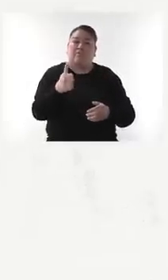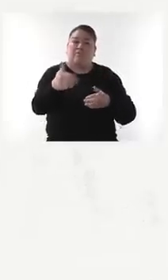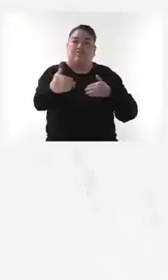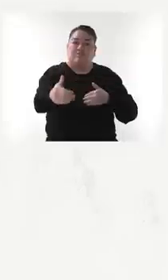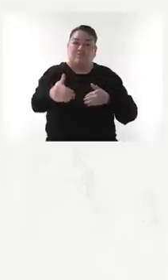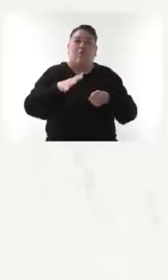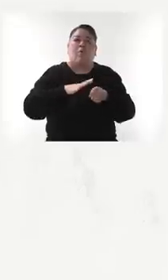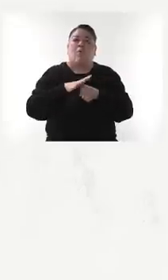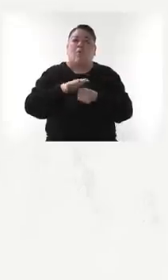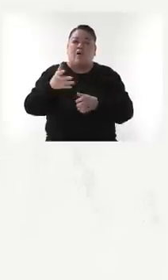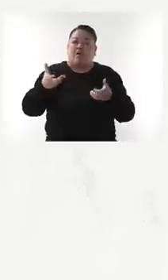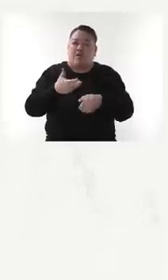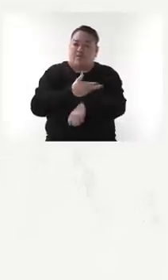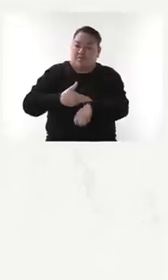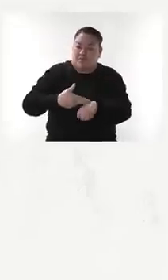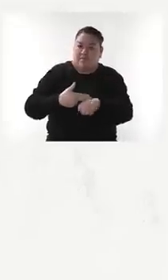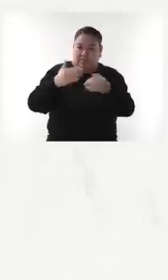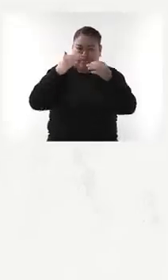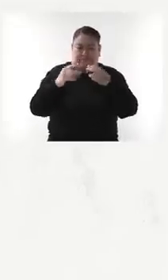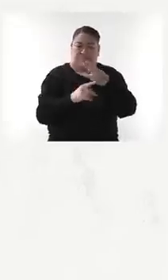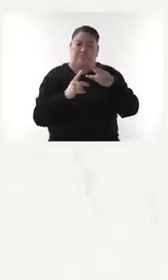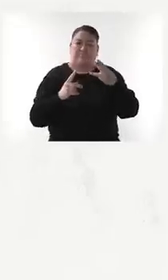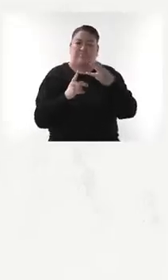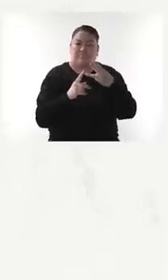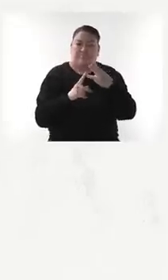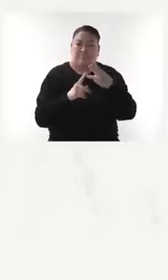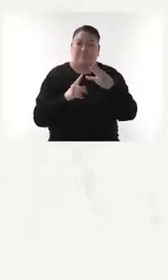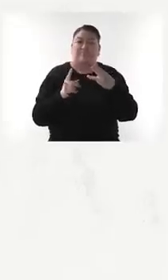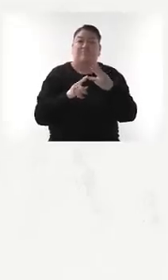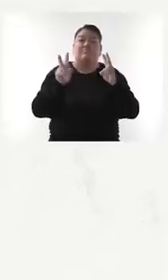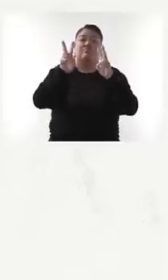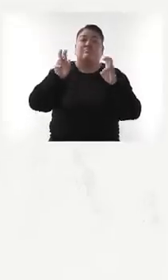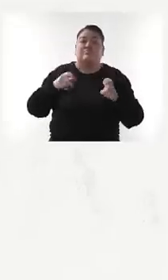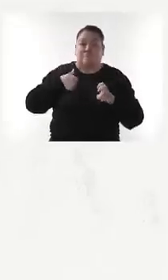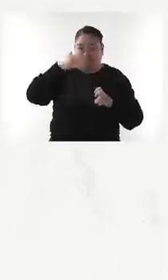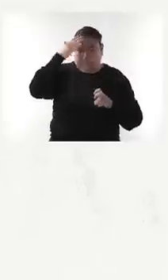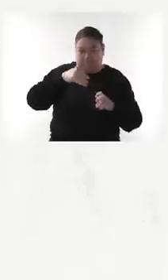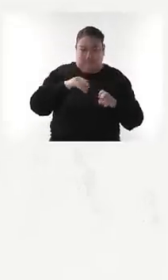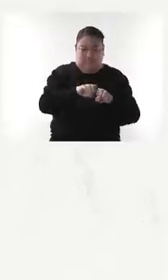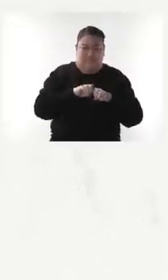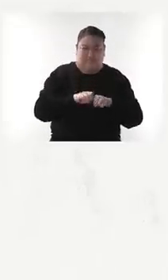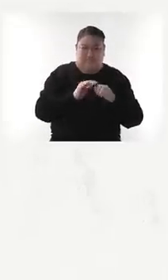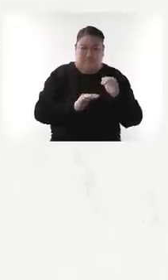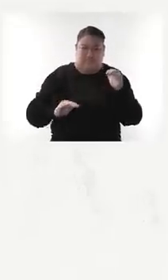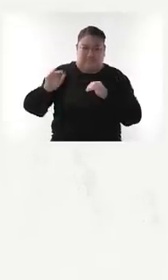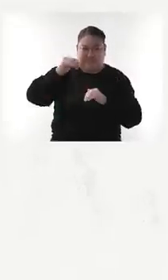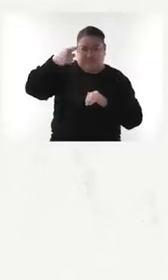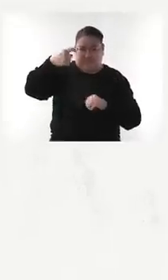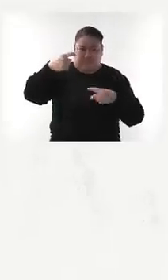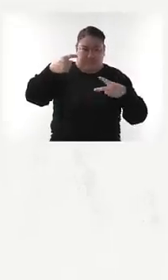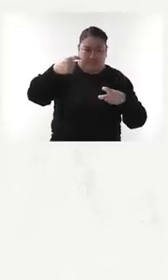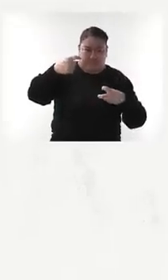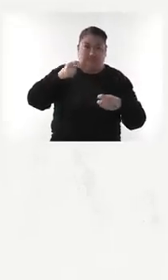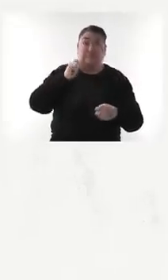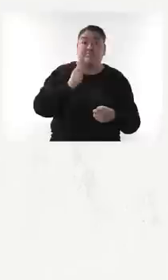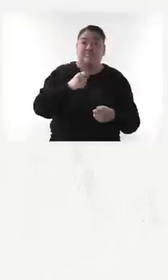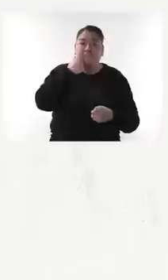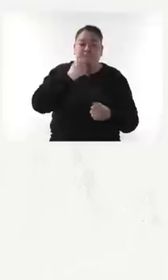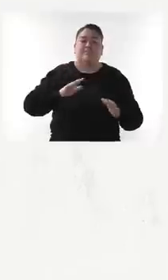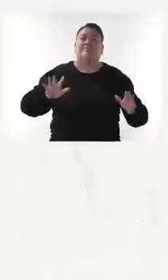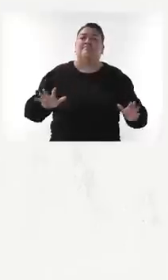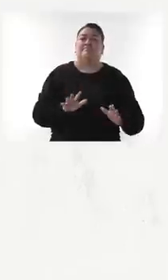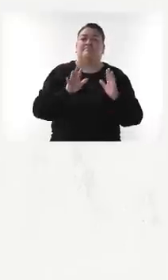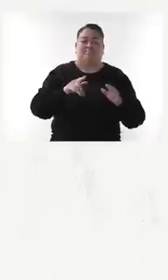equilibrio. Tercero, en materia de ascenso y descenso, ¿Qué queremos? Queremos potenciar a